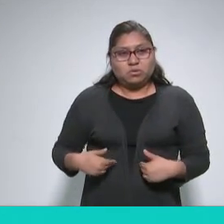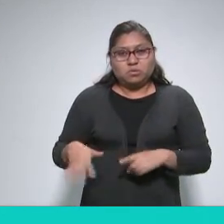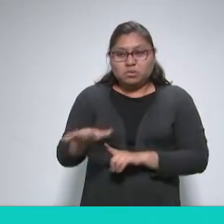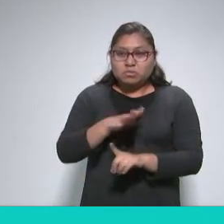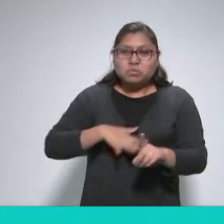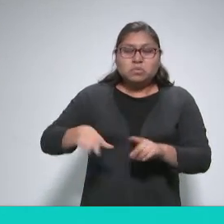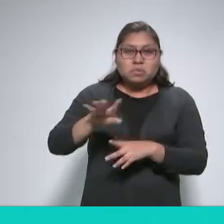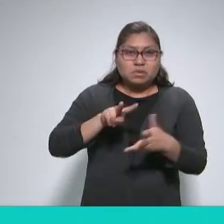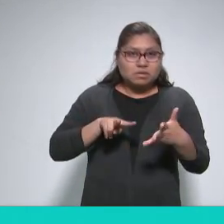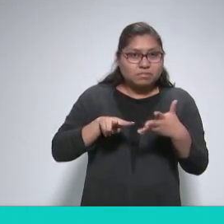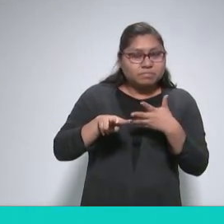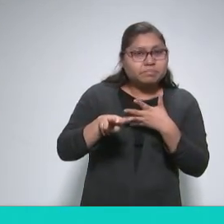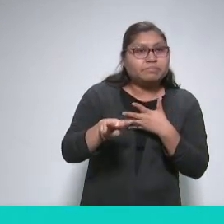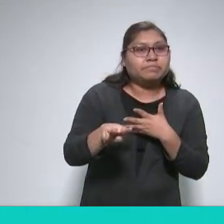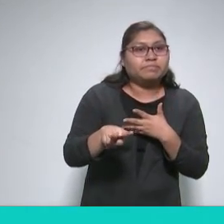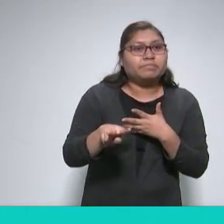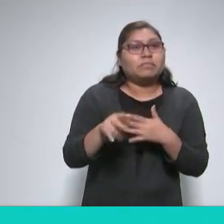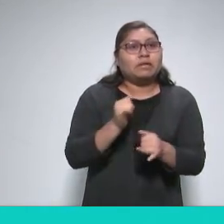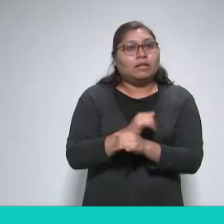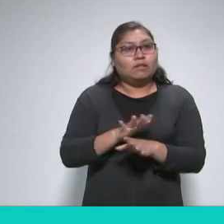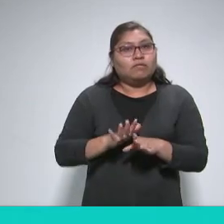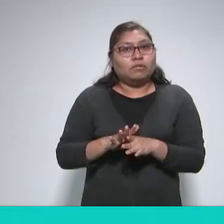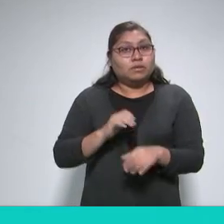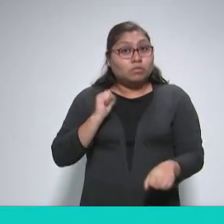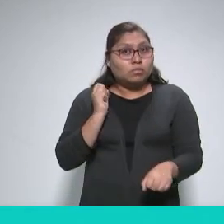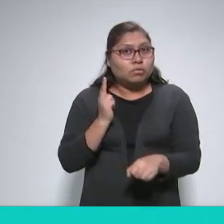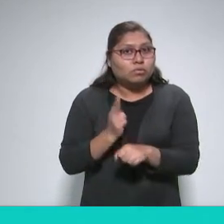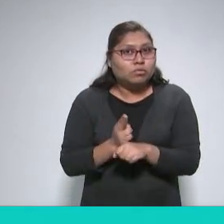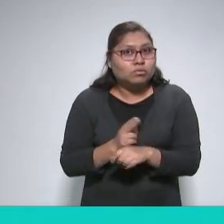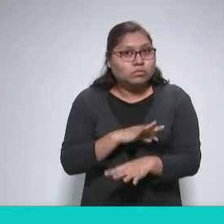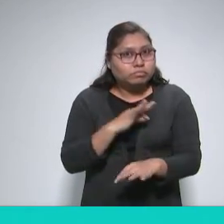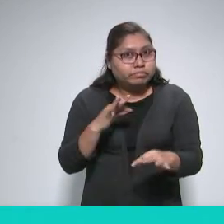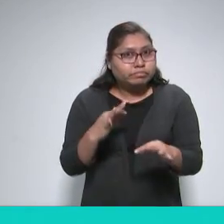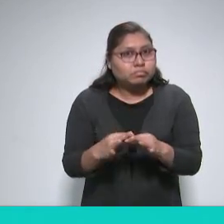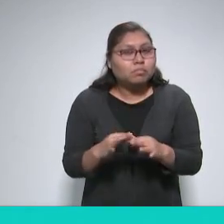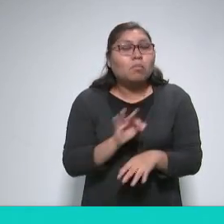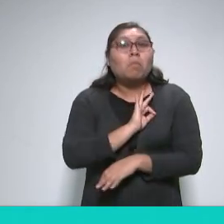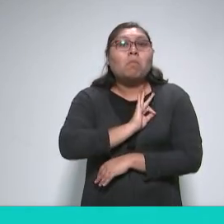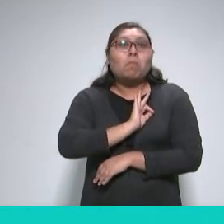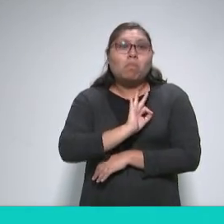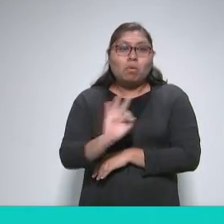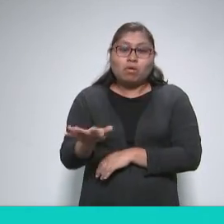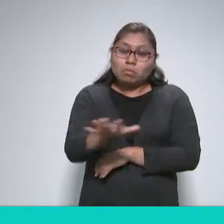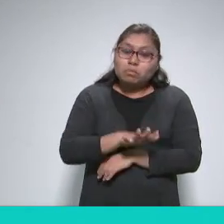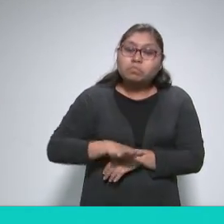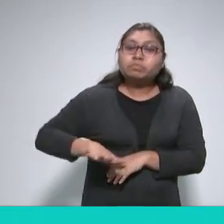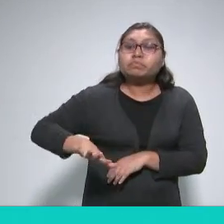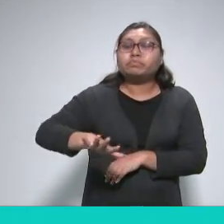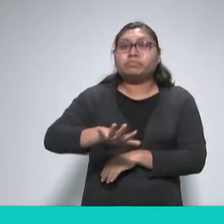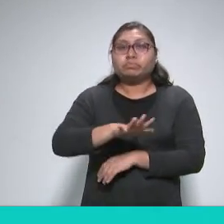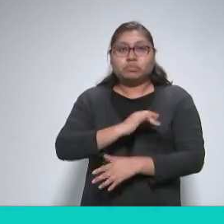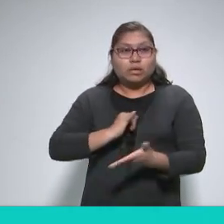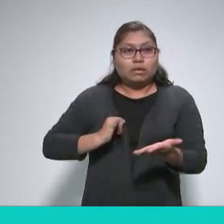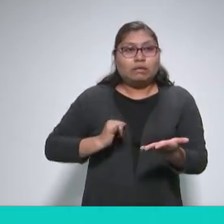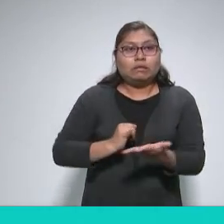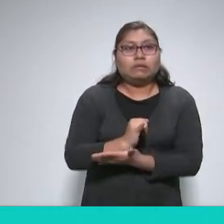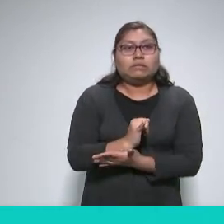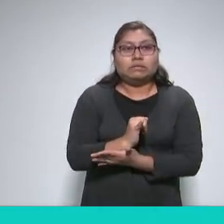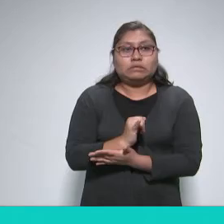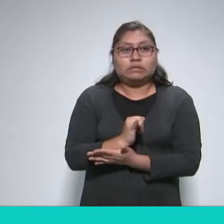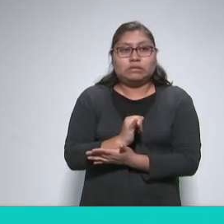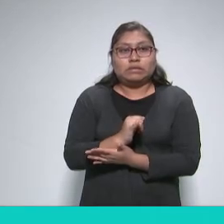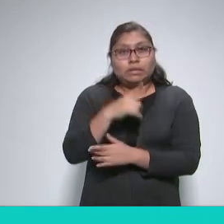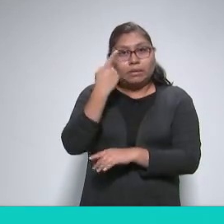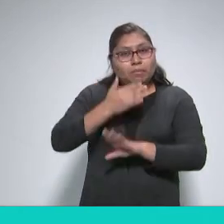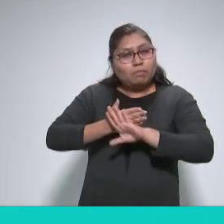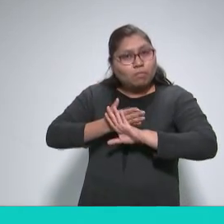solo con información oportuna y eficaz en materia ambiental se pueden tomar decisiones como ciudadanía en aras de salvaguardar condiciones óptimas de salud